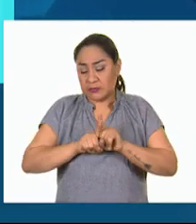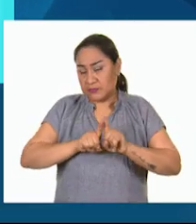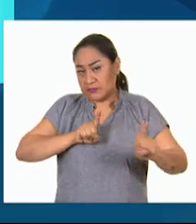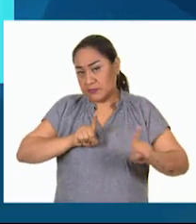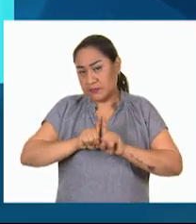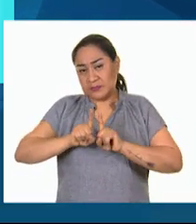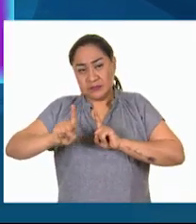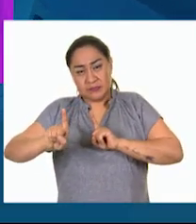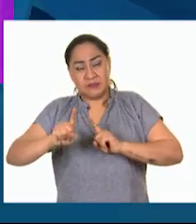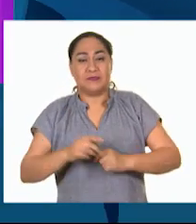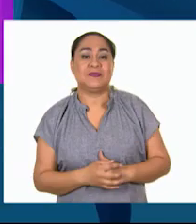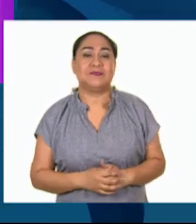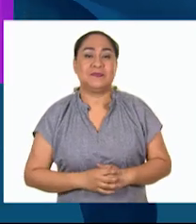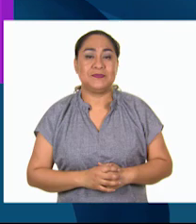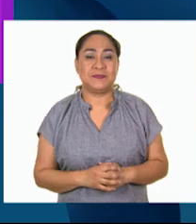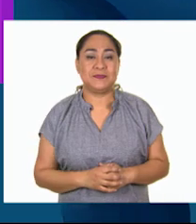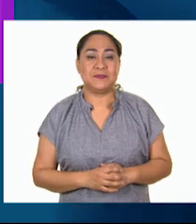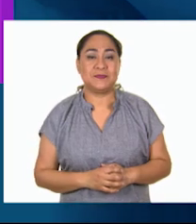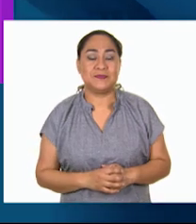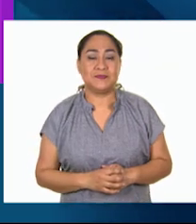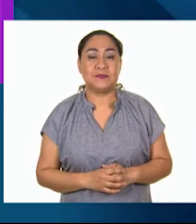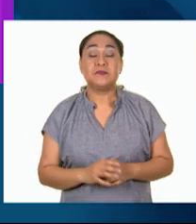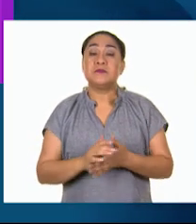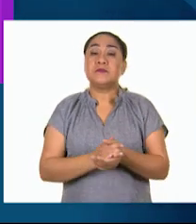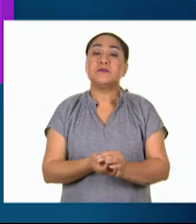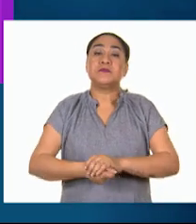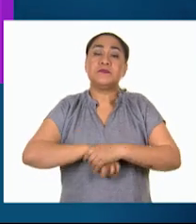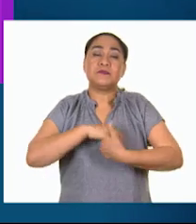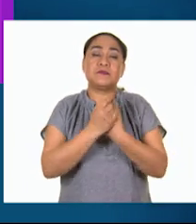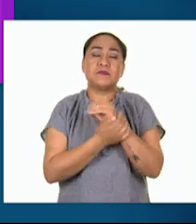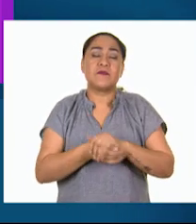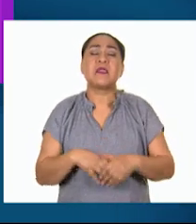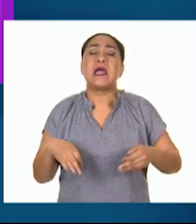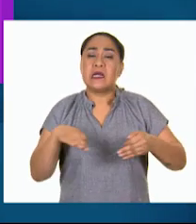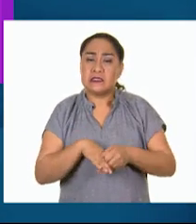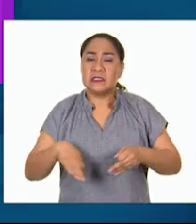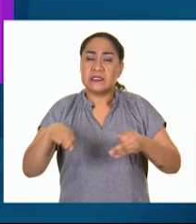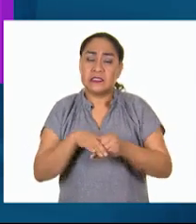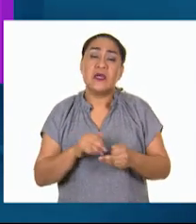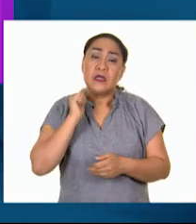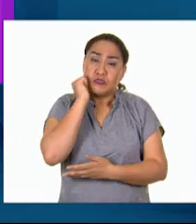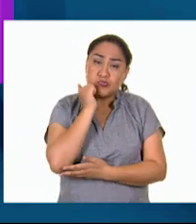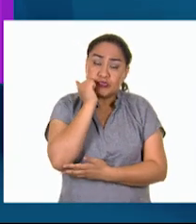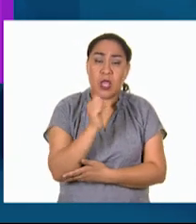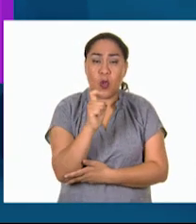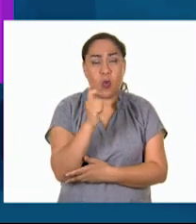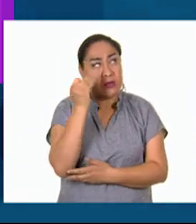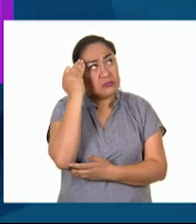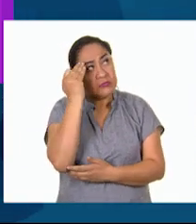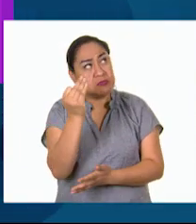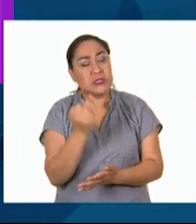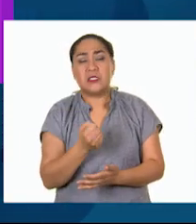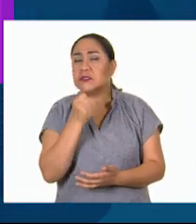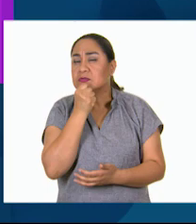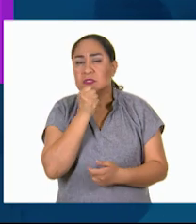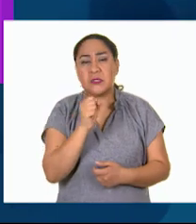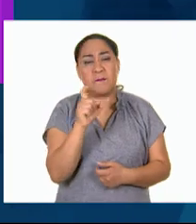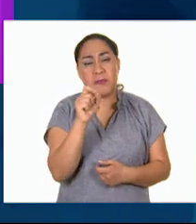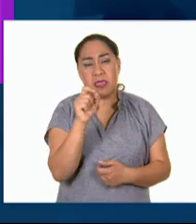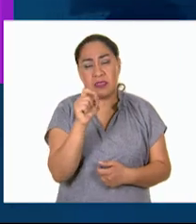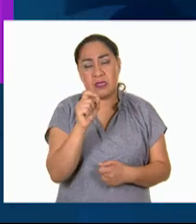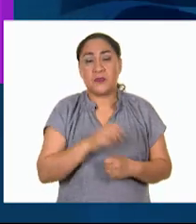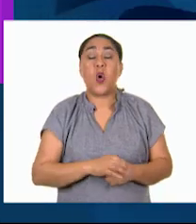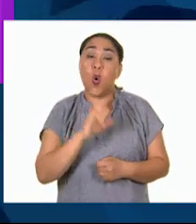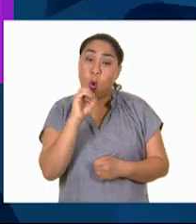1,5 metros entre tú y los demás. Lávate las manos muy seguido con agua y jabón por lo menos durante 20 segundos o